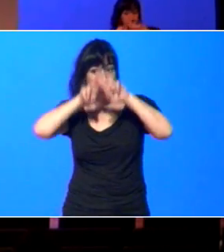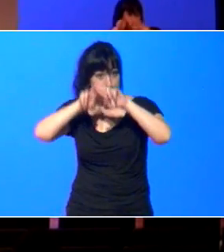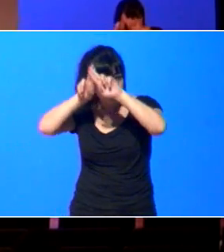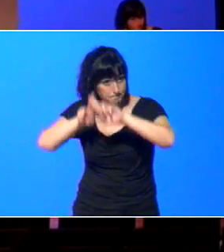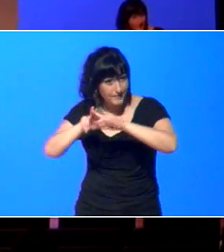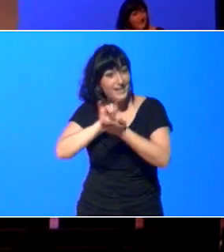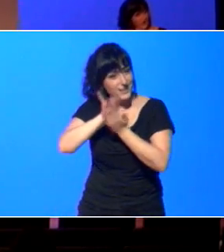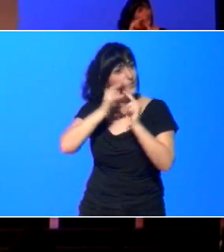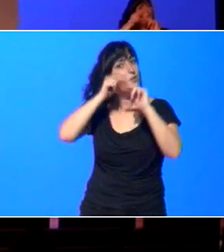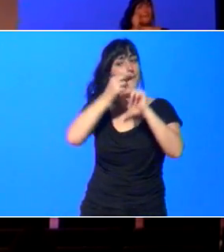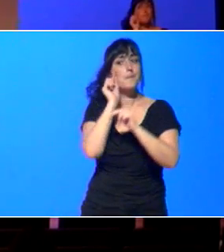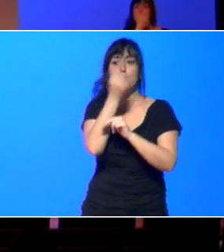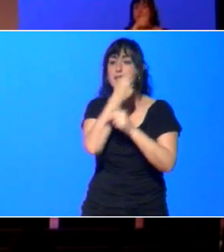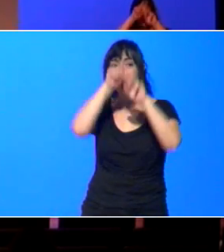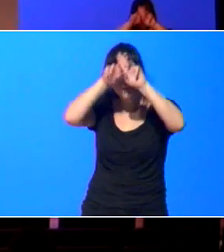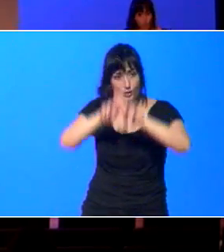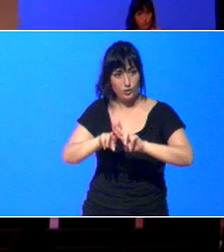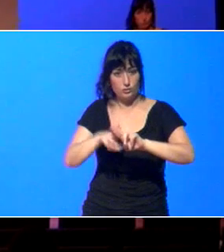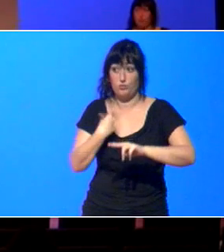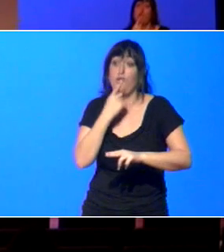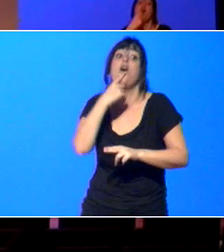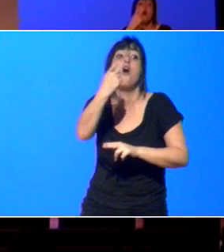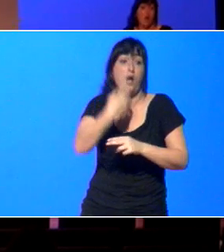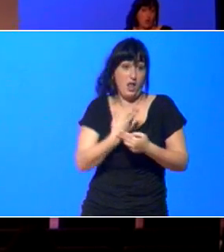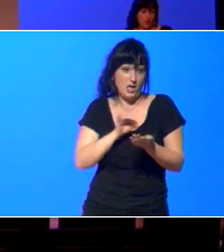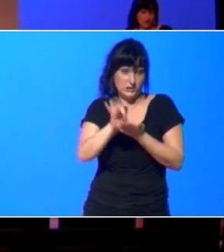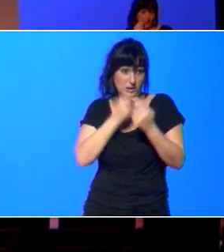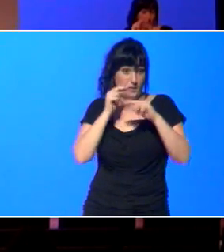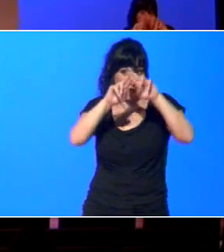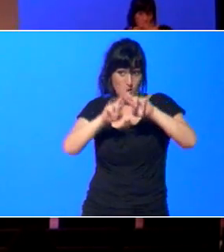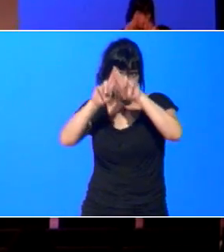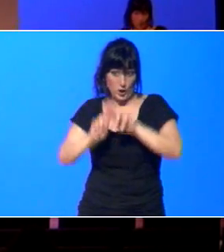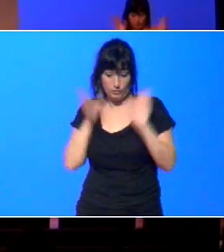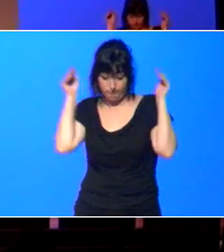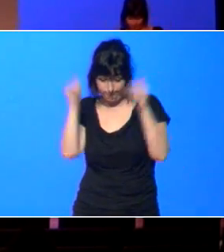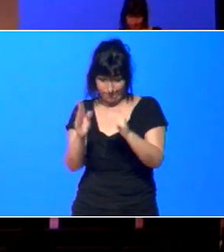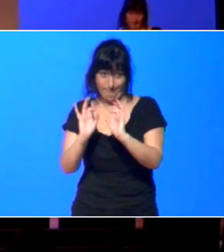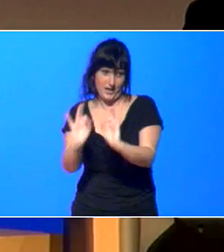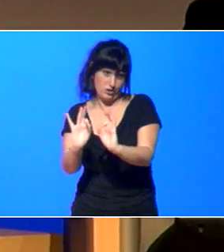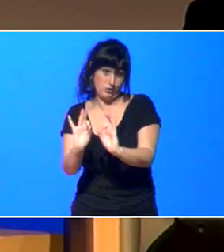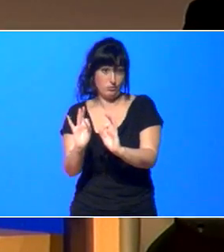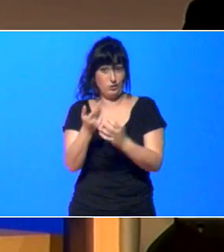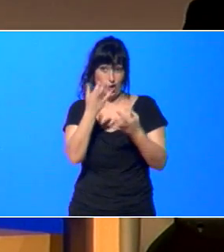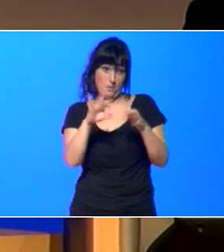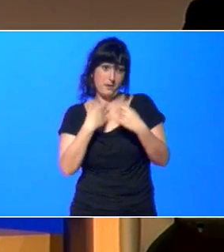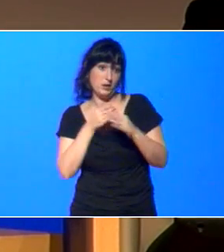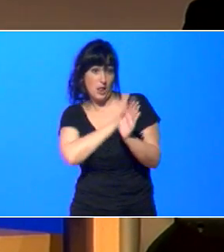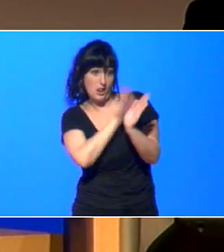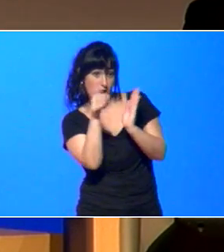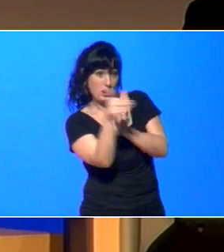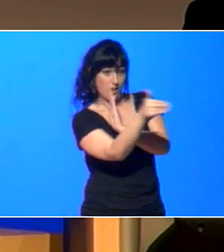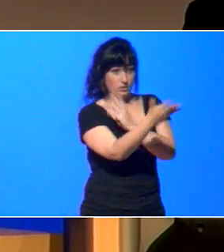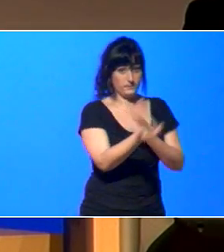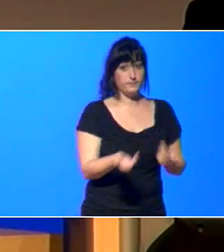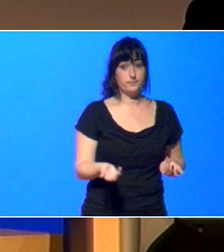inspección. Ojalá que el servicio de inspección se dedicara a esto y no a otras cosas, como suele hacer, etcétera, etcétera. La importancia, y